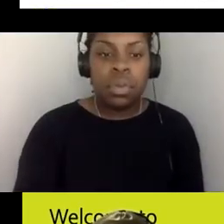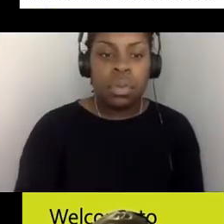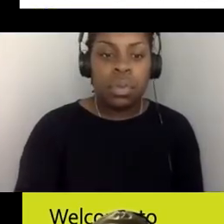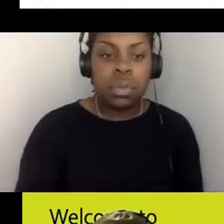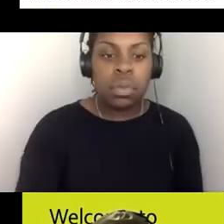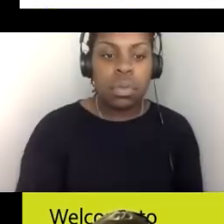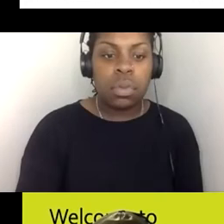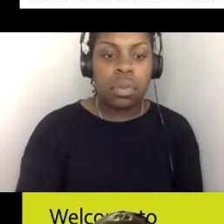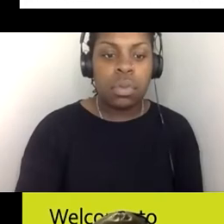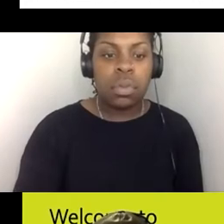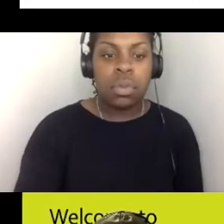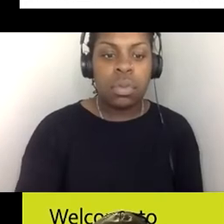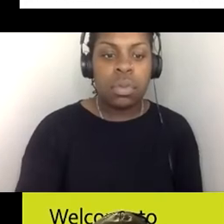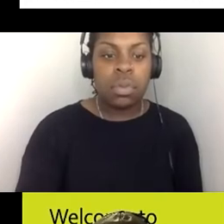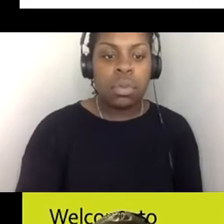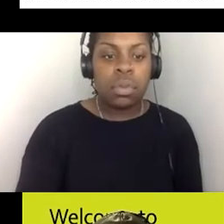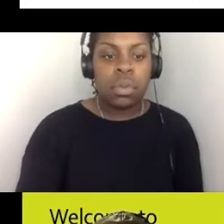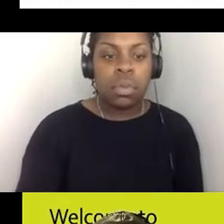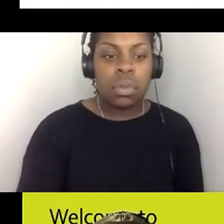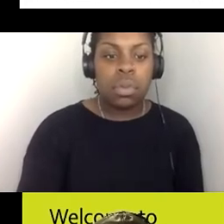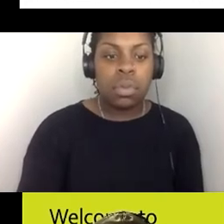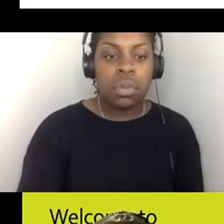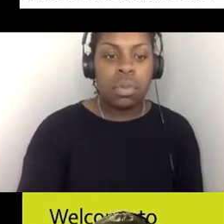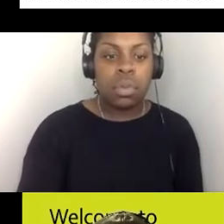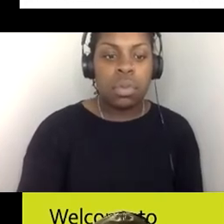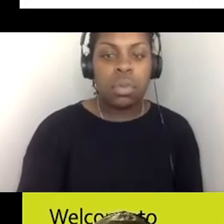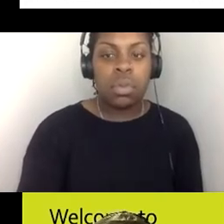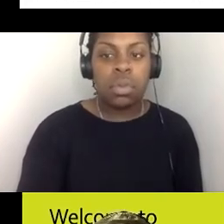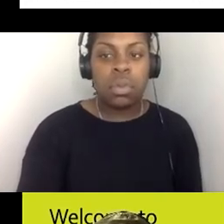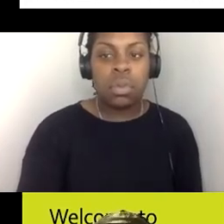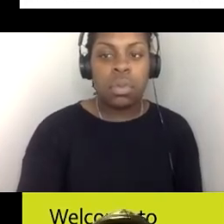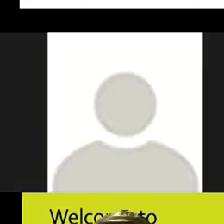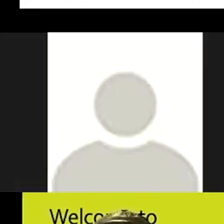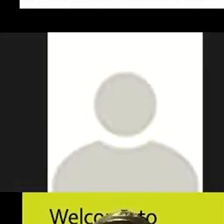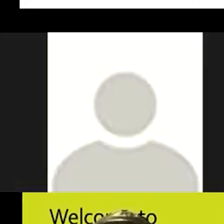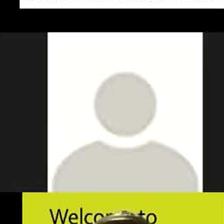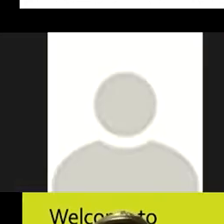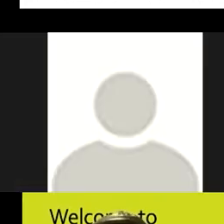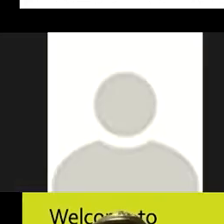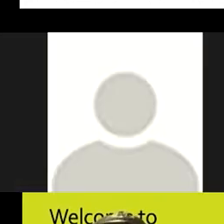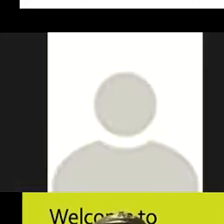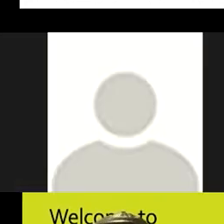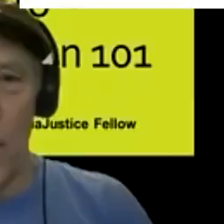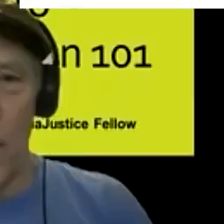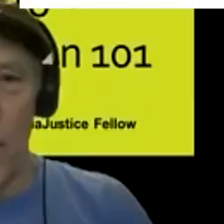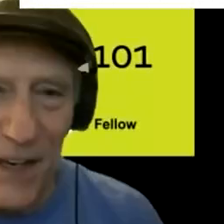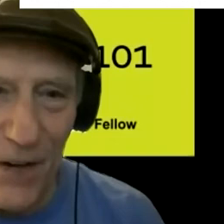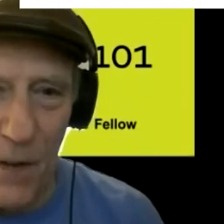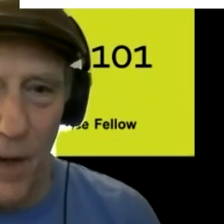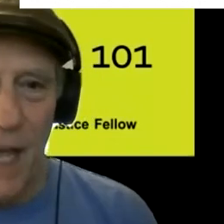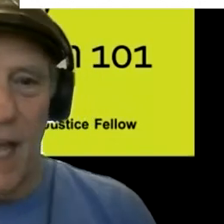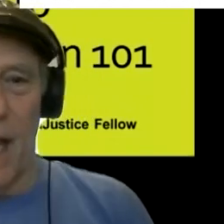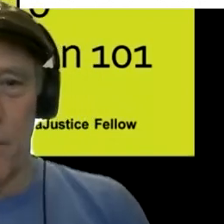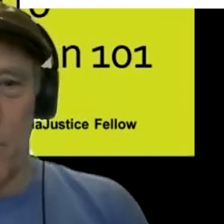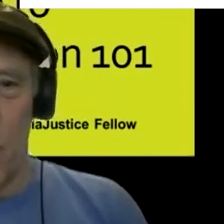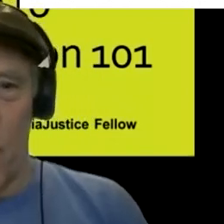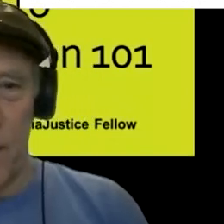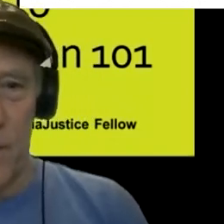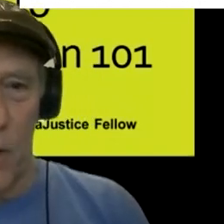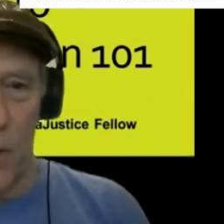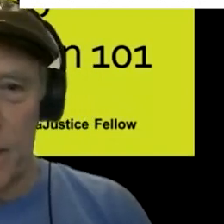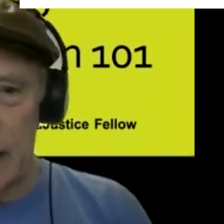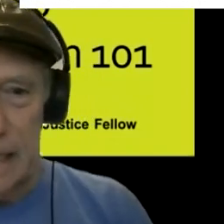Vemos que tenemos muchos mensajes aquí, así que si alguien estaba levantando su mano, vamos a tener una mano